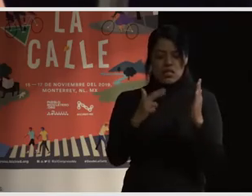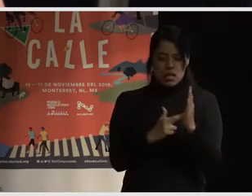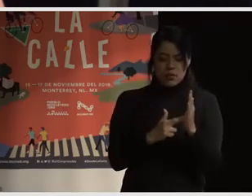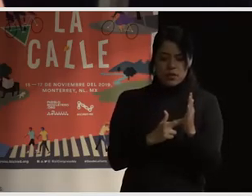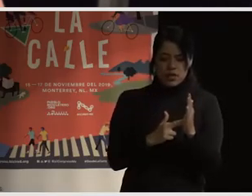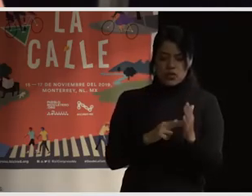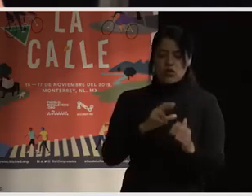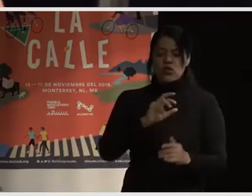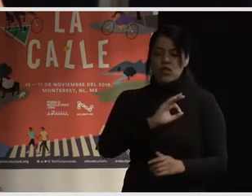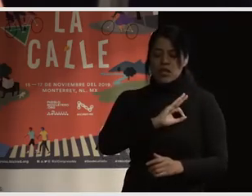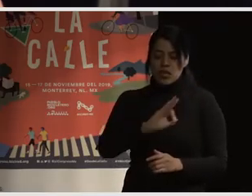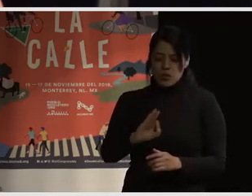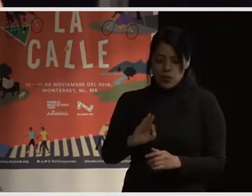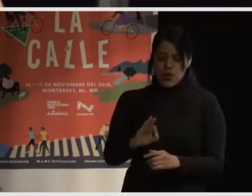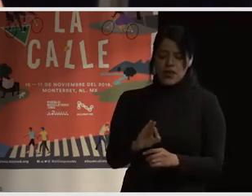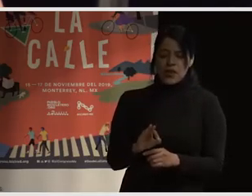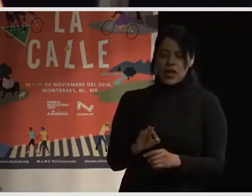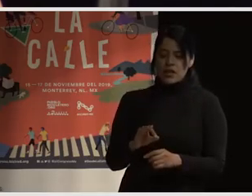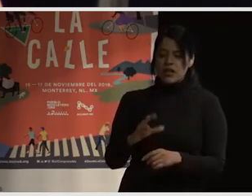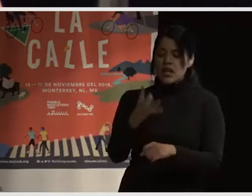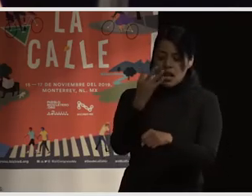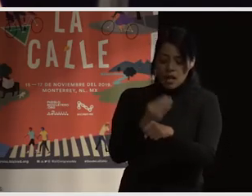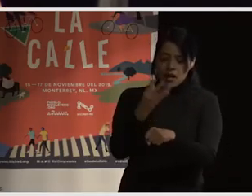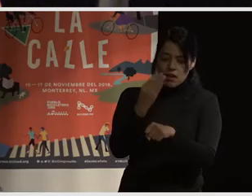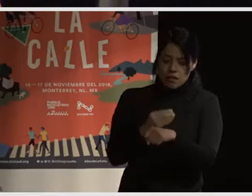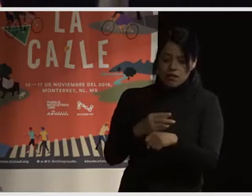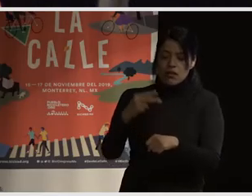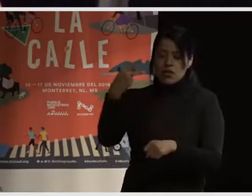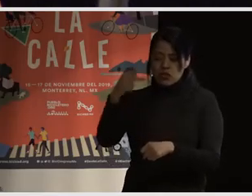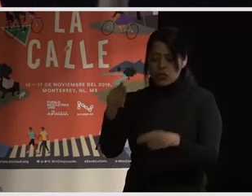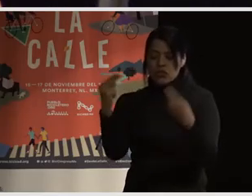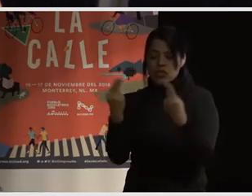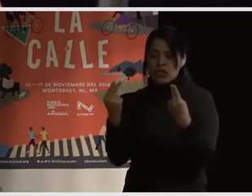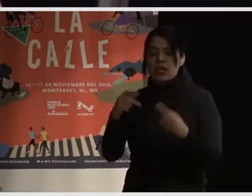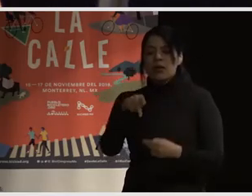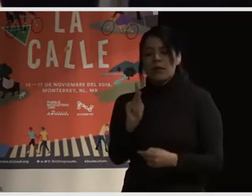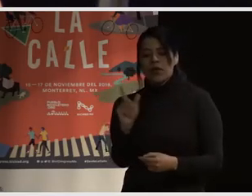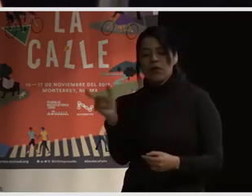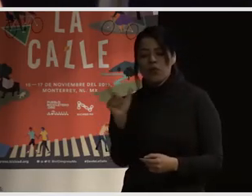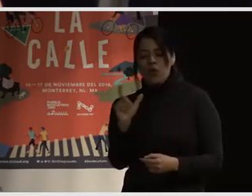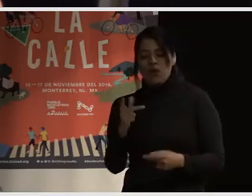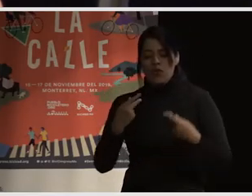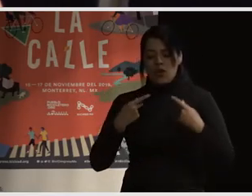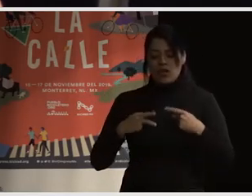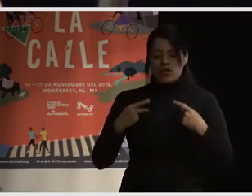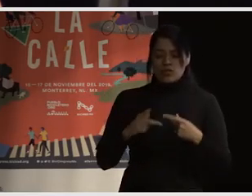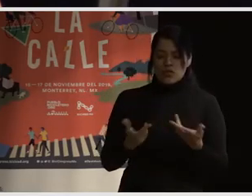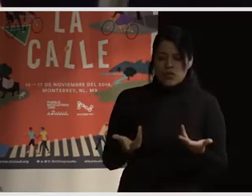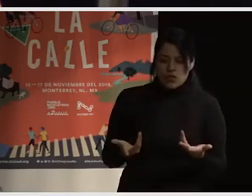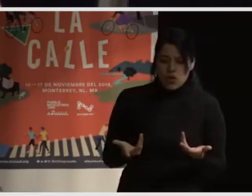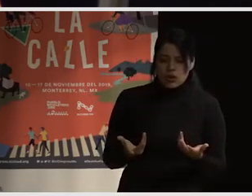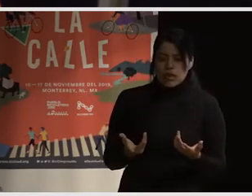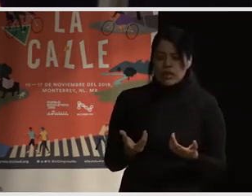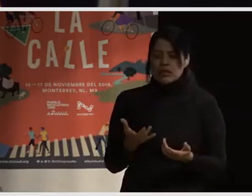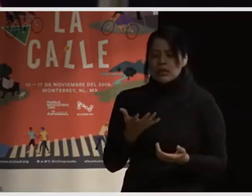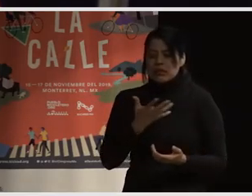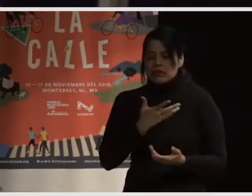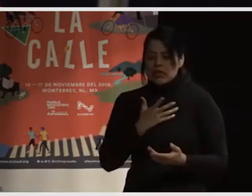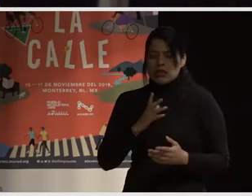responder a las necesidades pero cuando el ciudadano está con esa predisposición